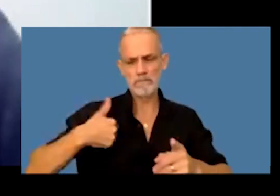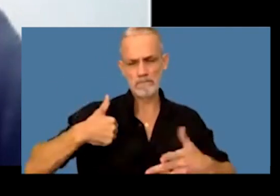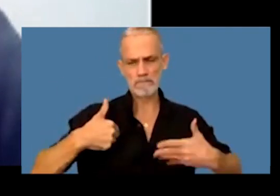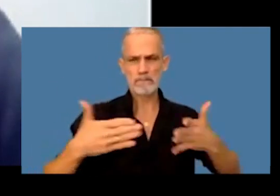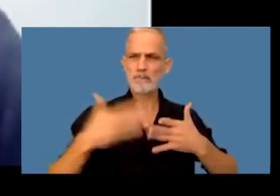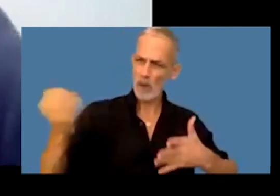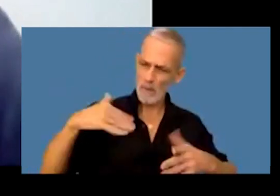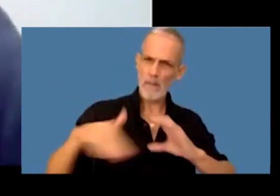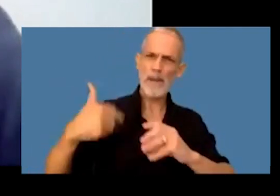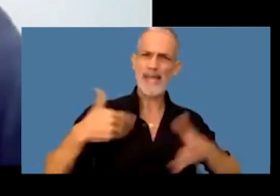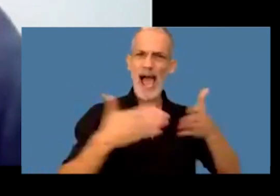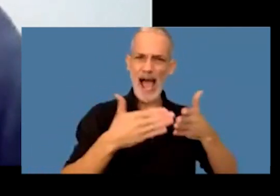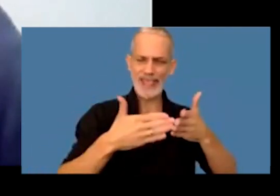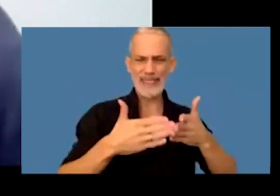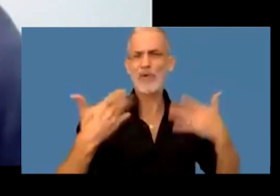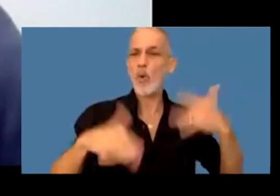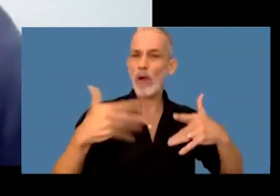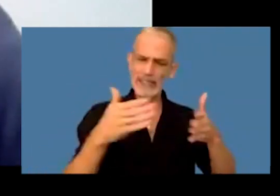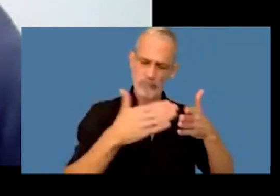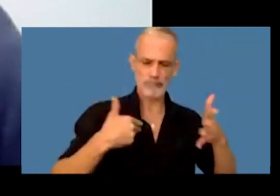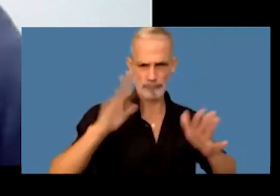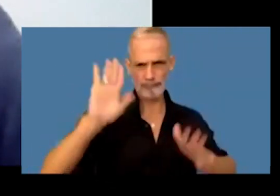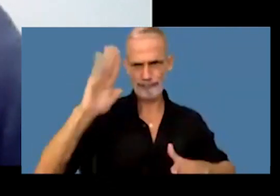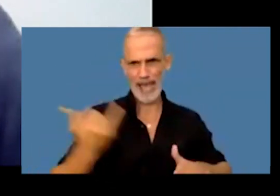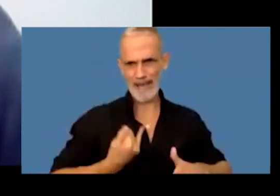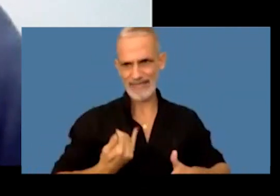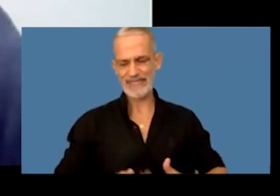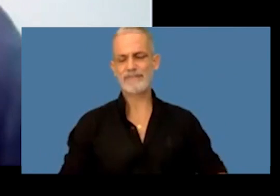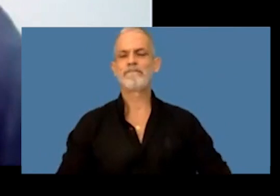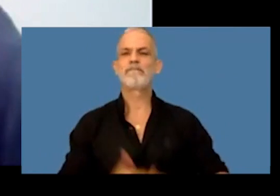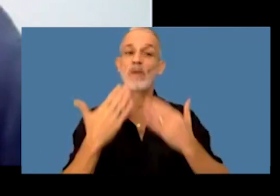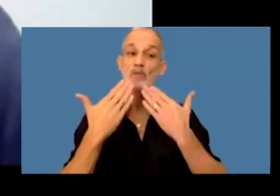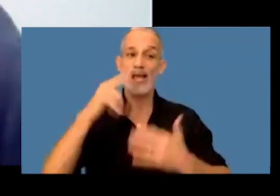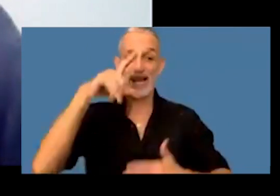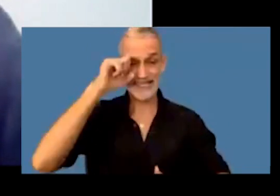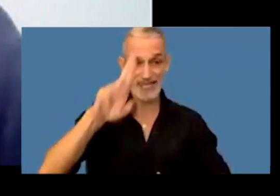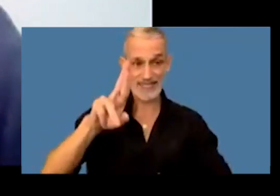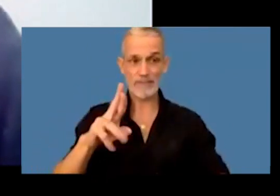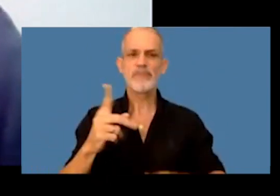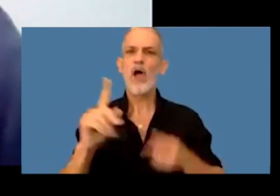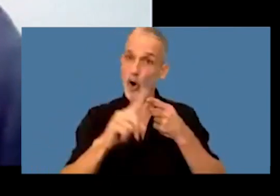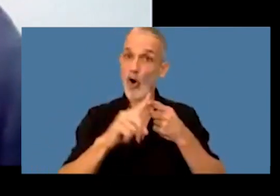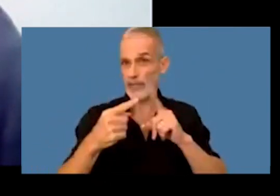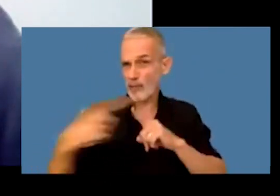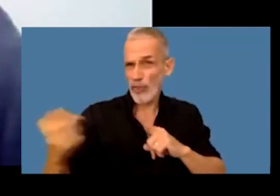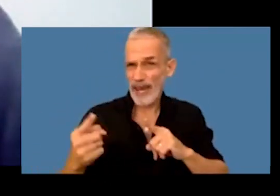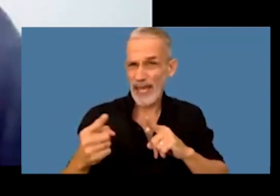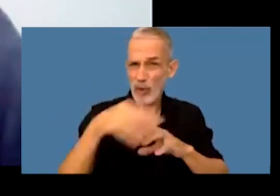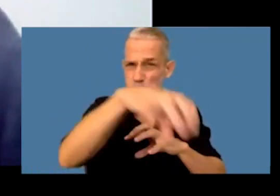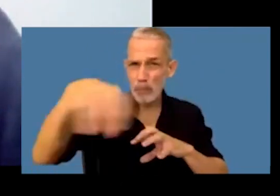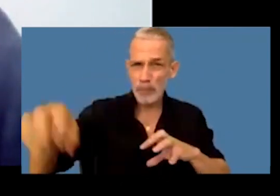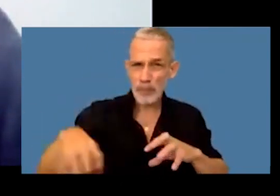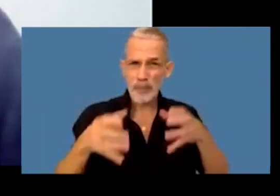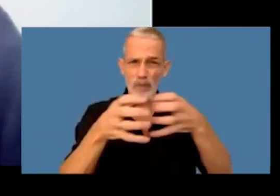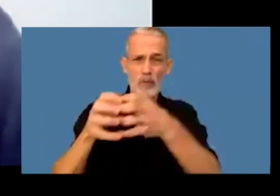urgente. ¿Sí? Tenemos contacto directo. Sí, tenemos contacto directo con